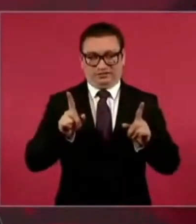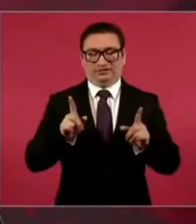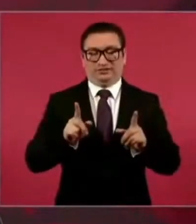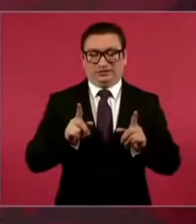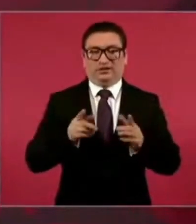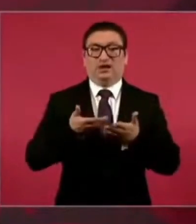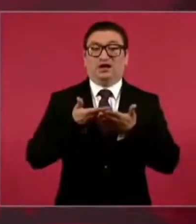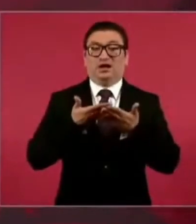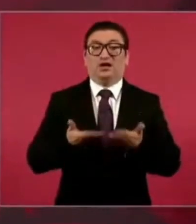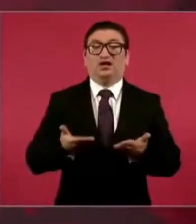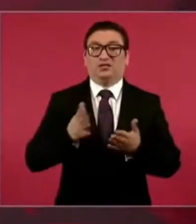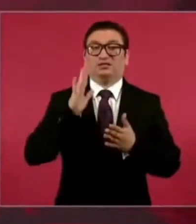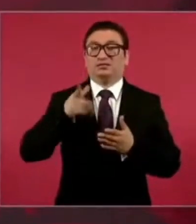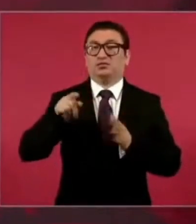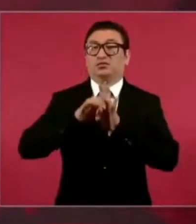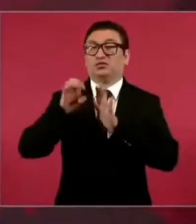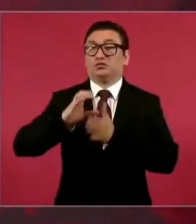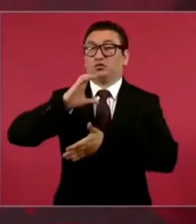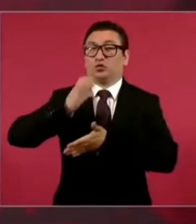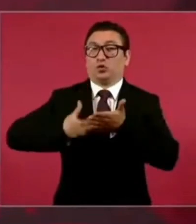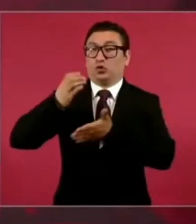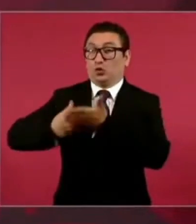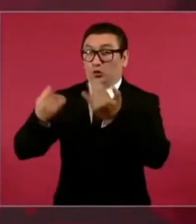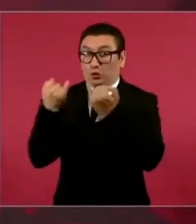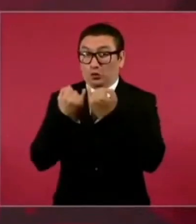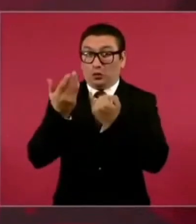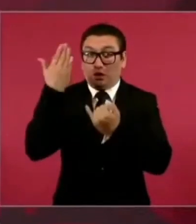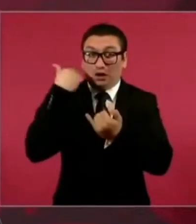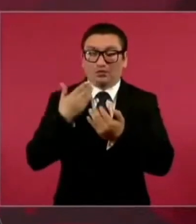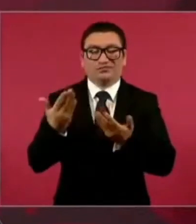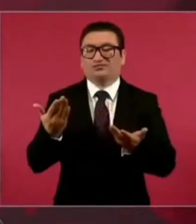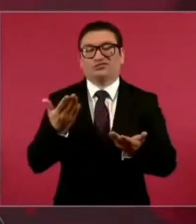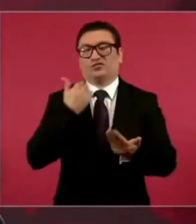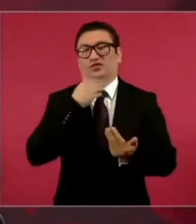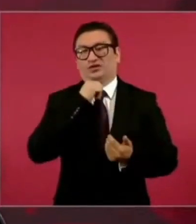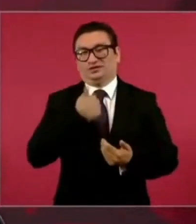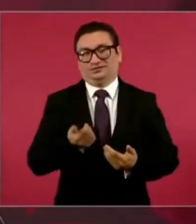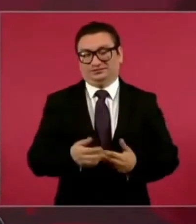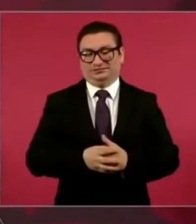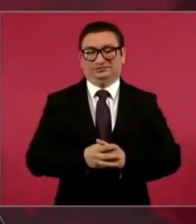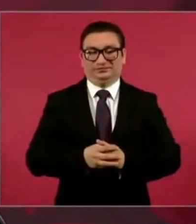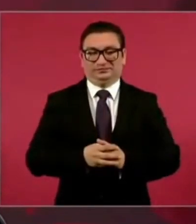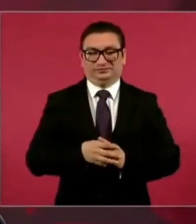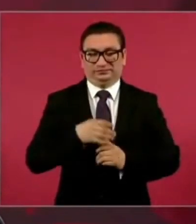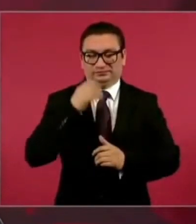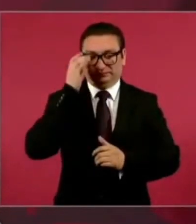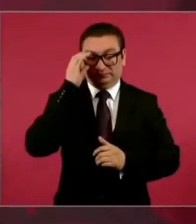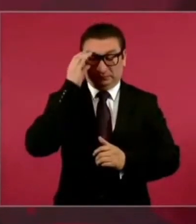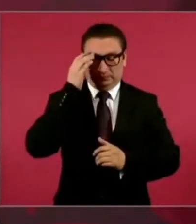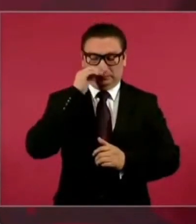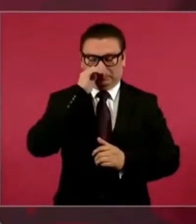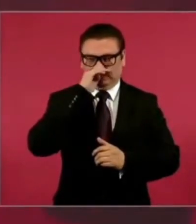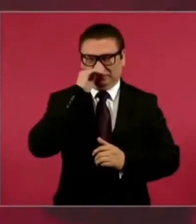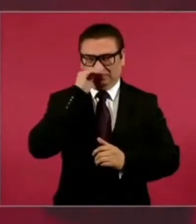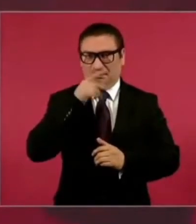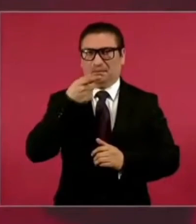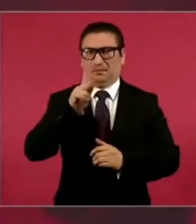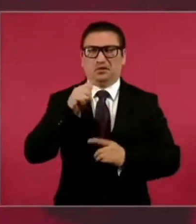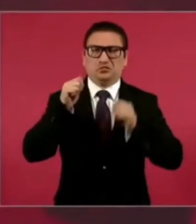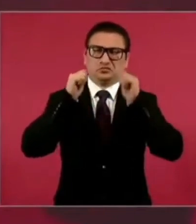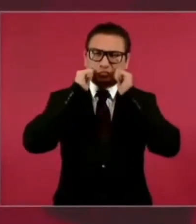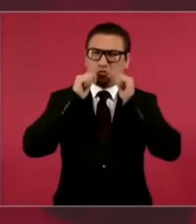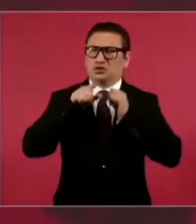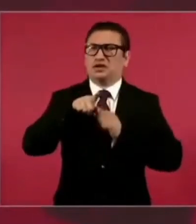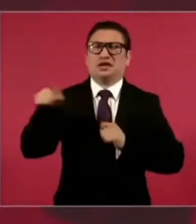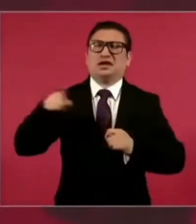sino porque no hay los contratos que habían antes. Pero prefiero que se enojen, ya